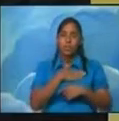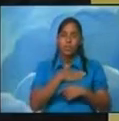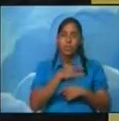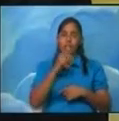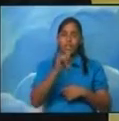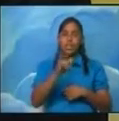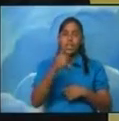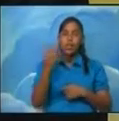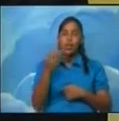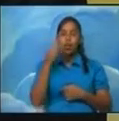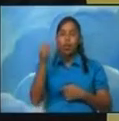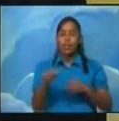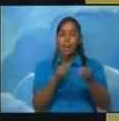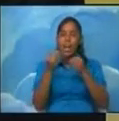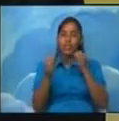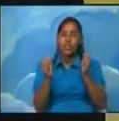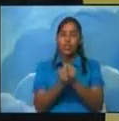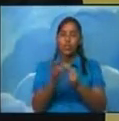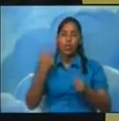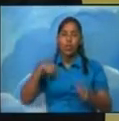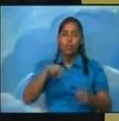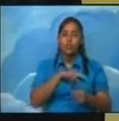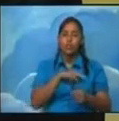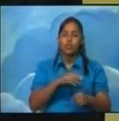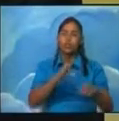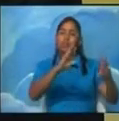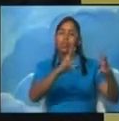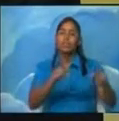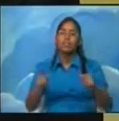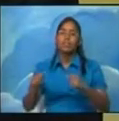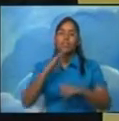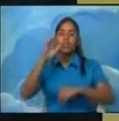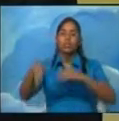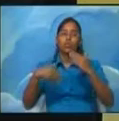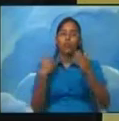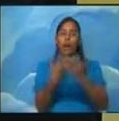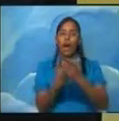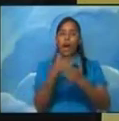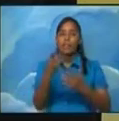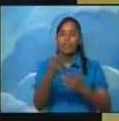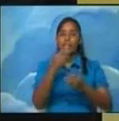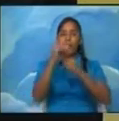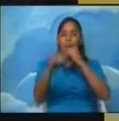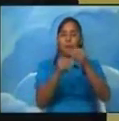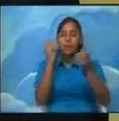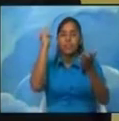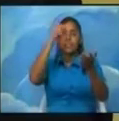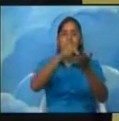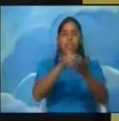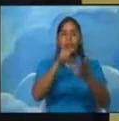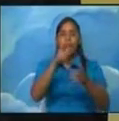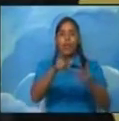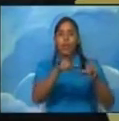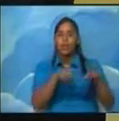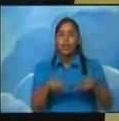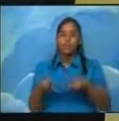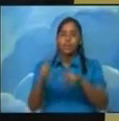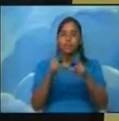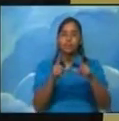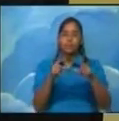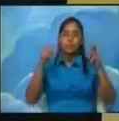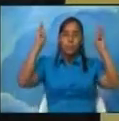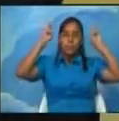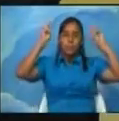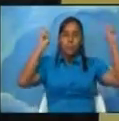lo que ha hecho con vosotros en el desierto hasta que habéis llegado a este lugar. Moisés